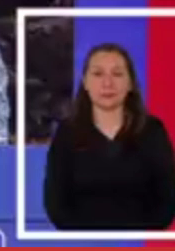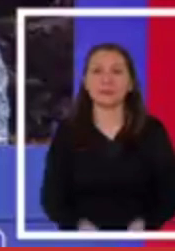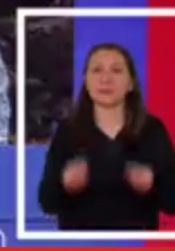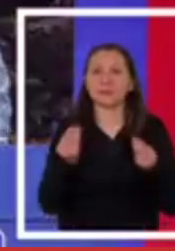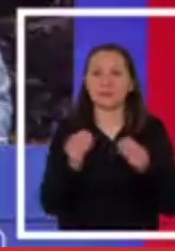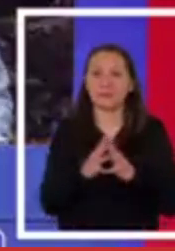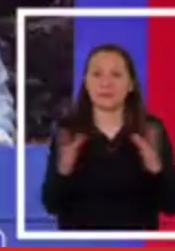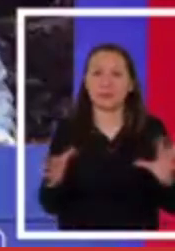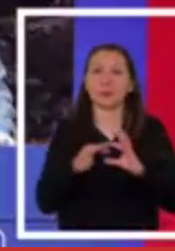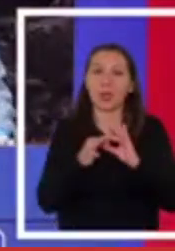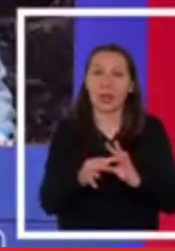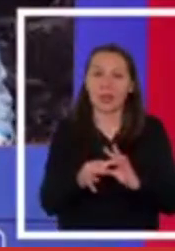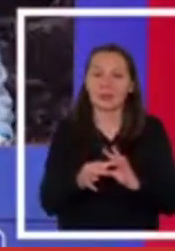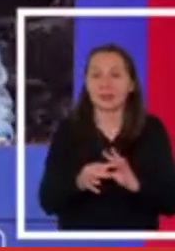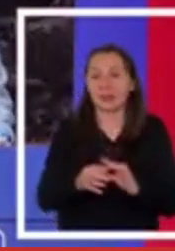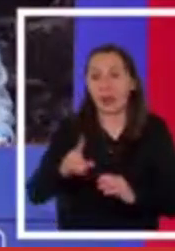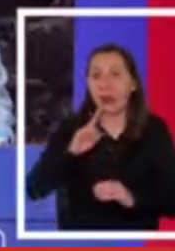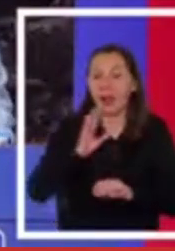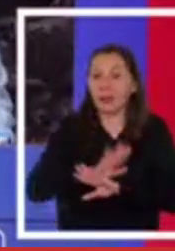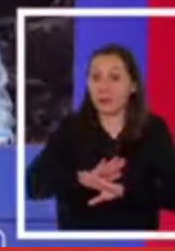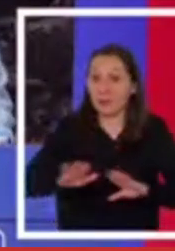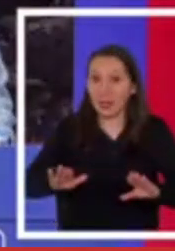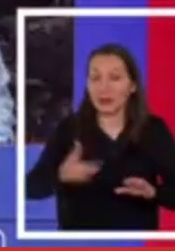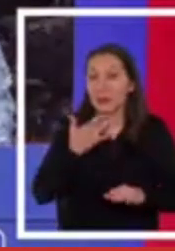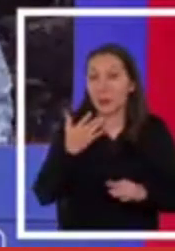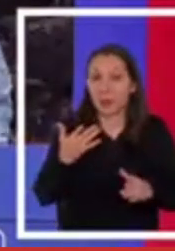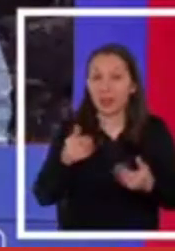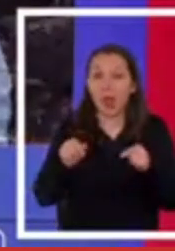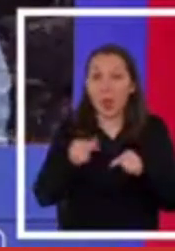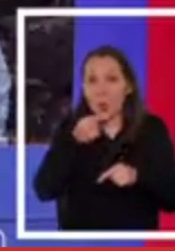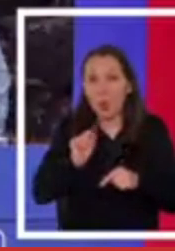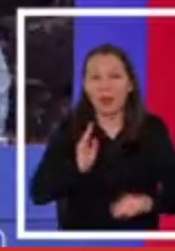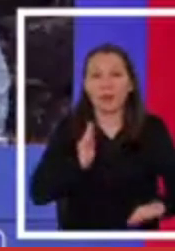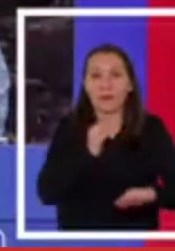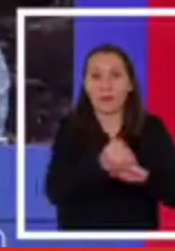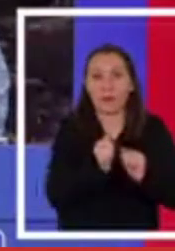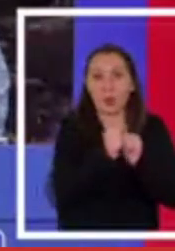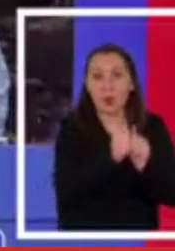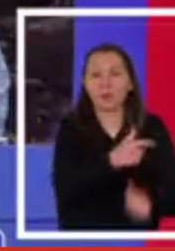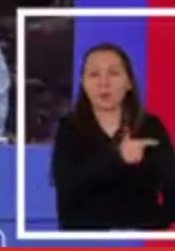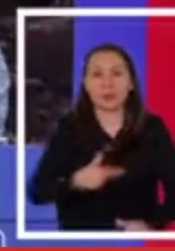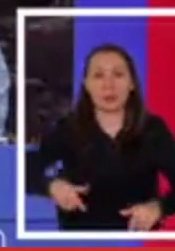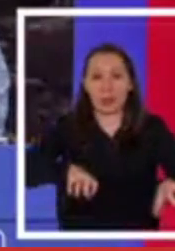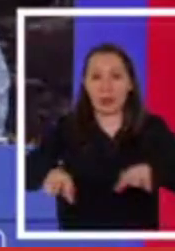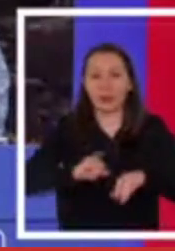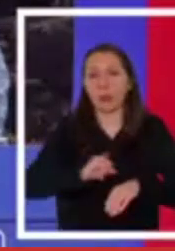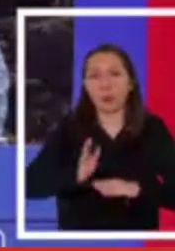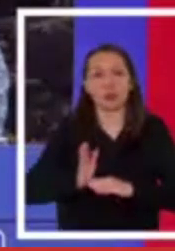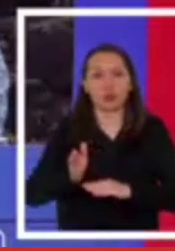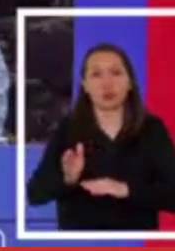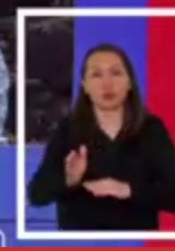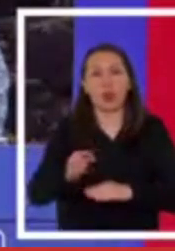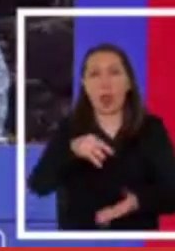bueno Muchas gracias tenemos que dejarles porque tenemos que ir a acompañar al presidente en actividades pues seguir